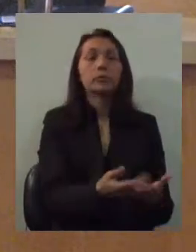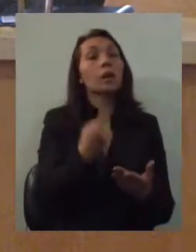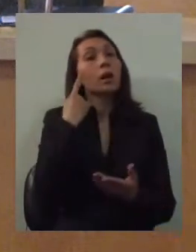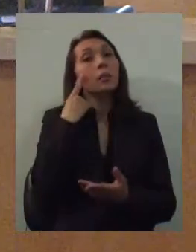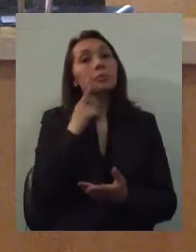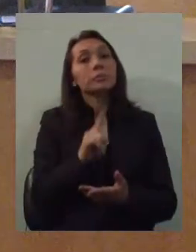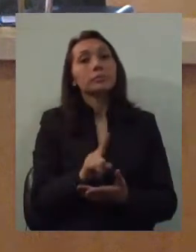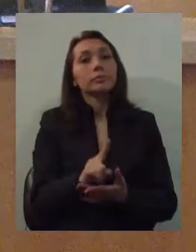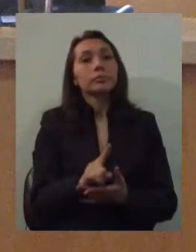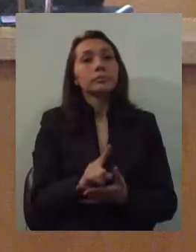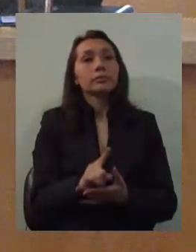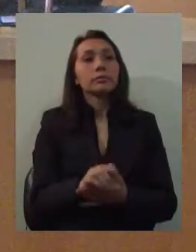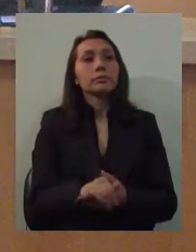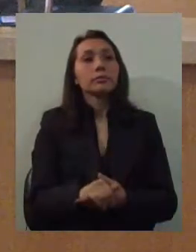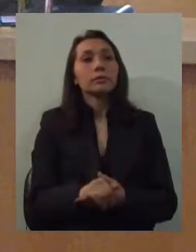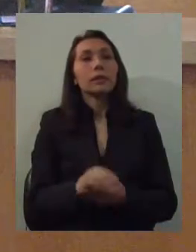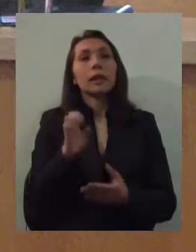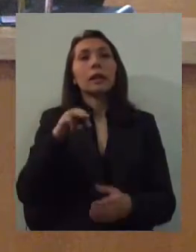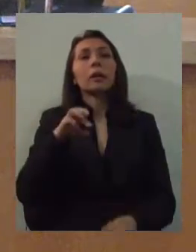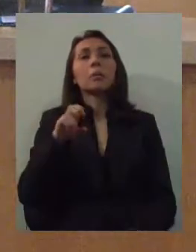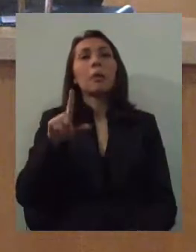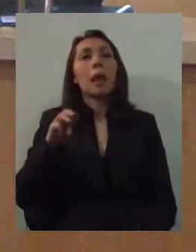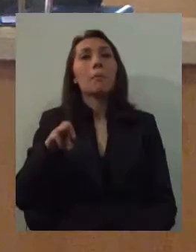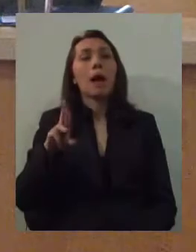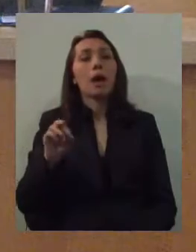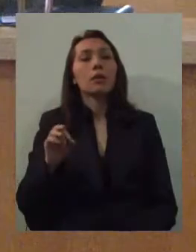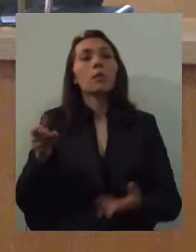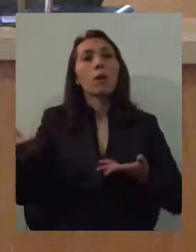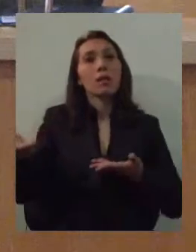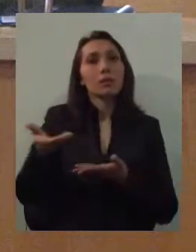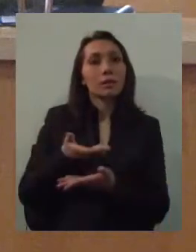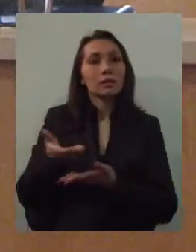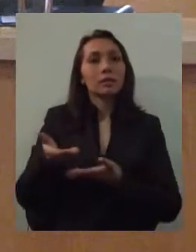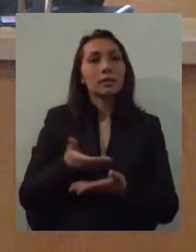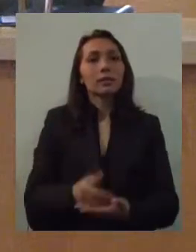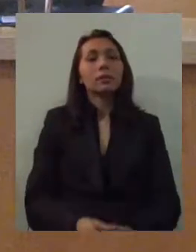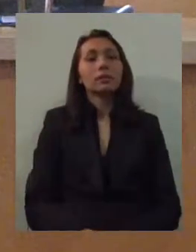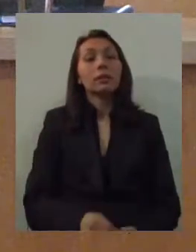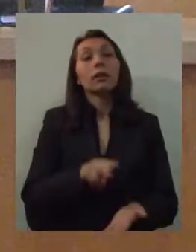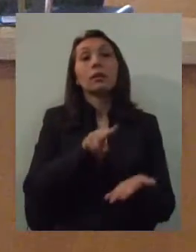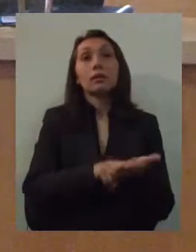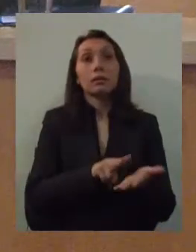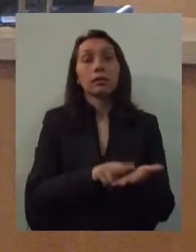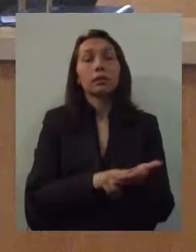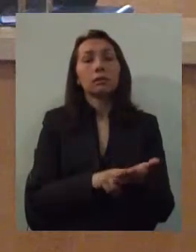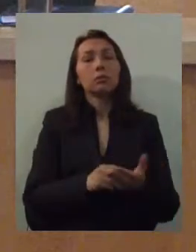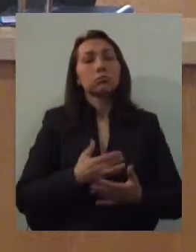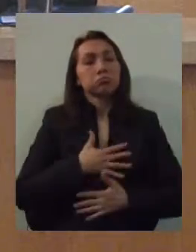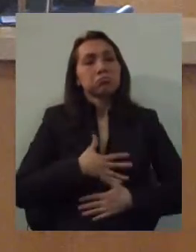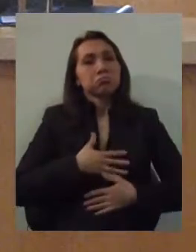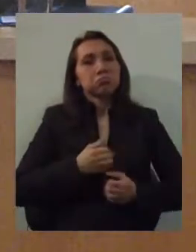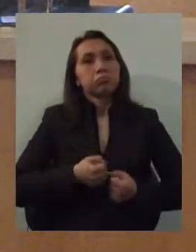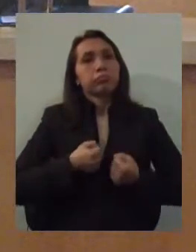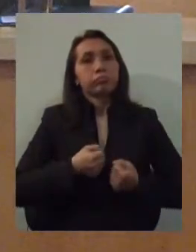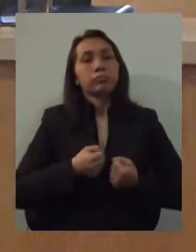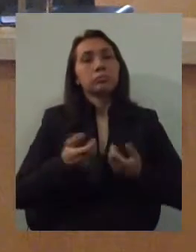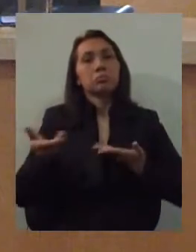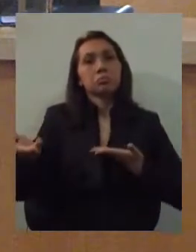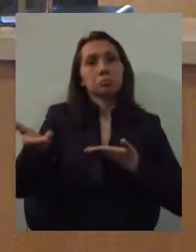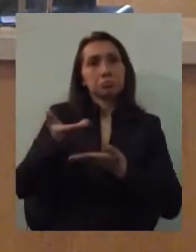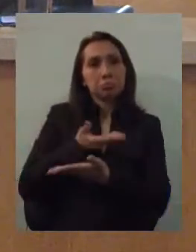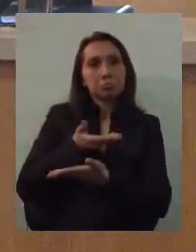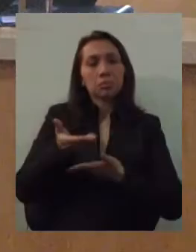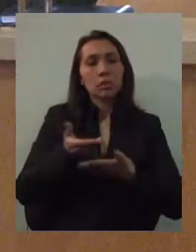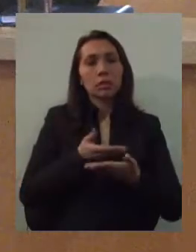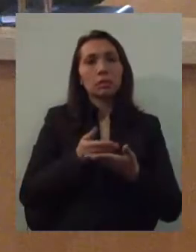Pero... Empalmaron. Pero empalmamos. Recíproco. Y la verdad que me reconforta también el tema de la reciprocidad,